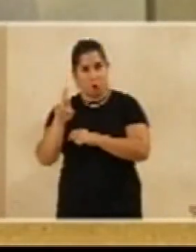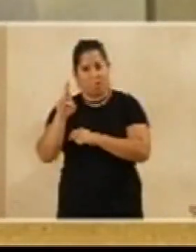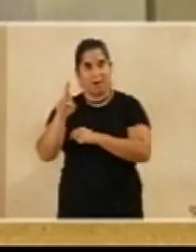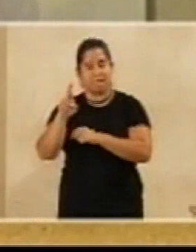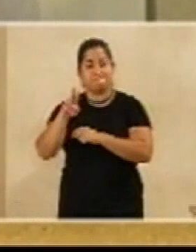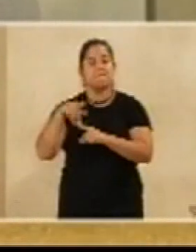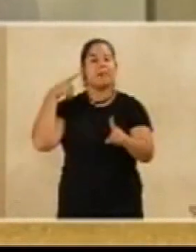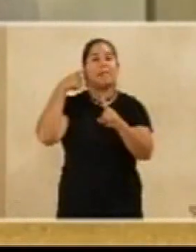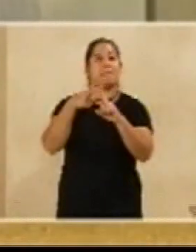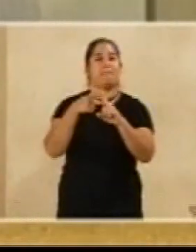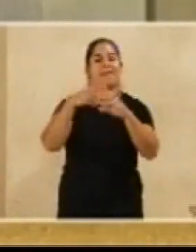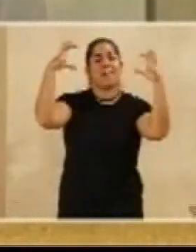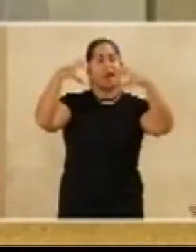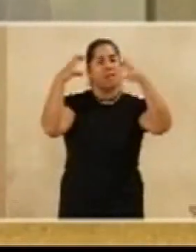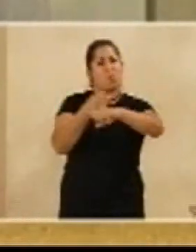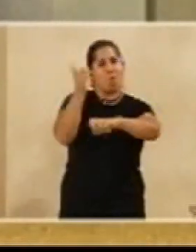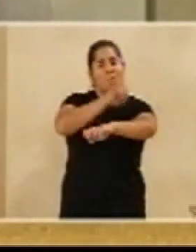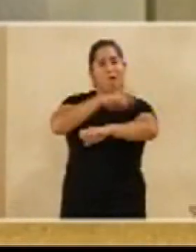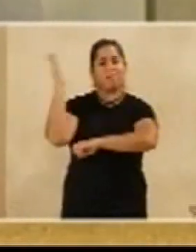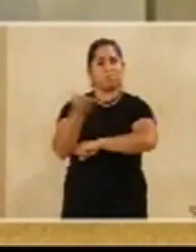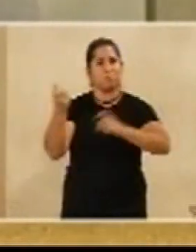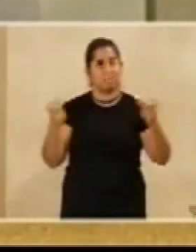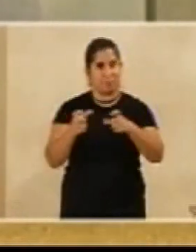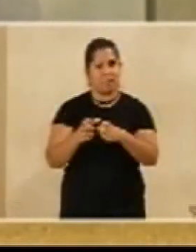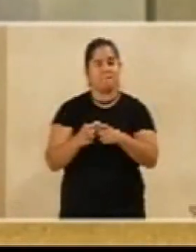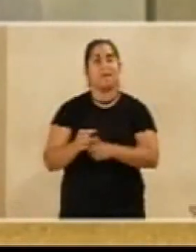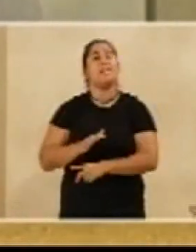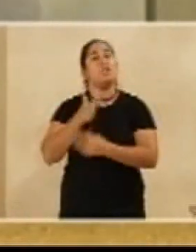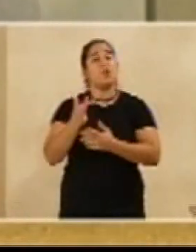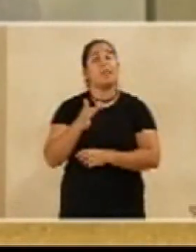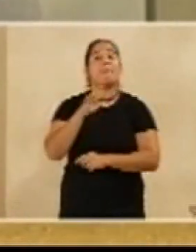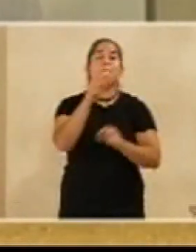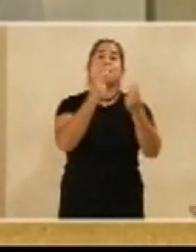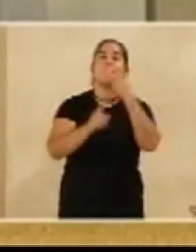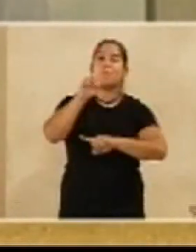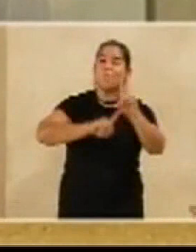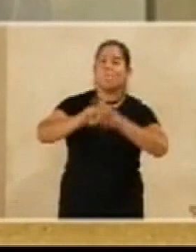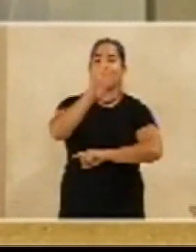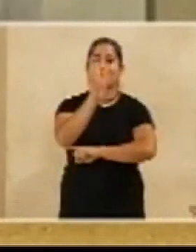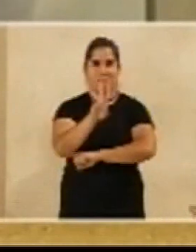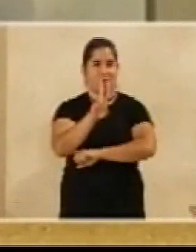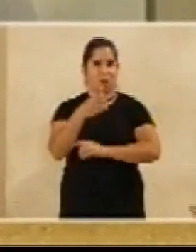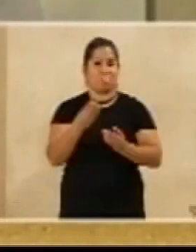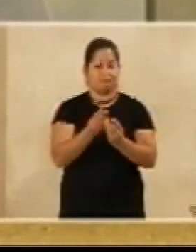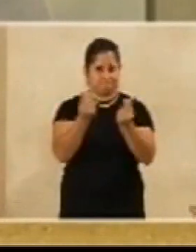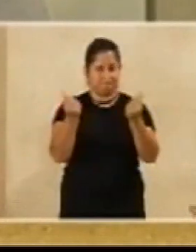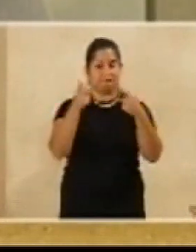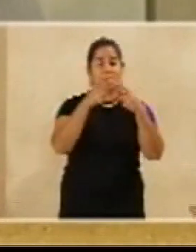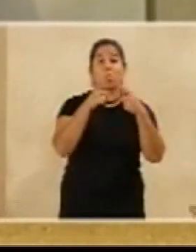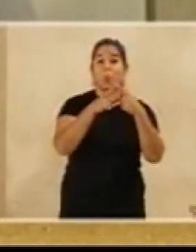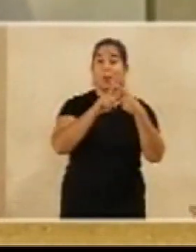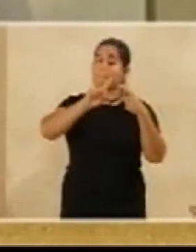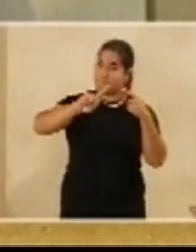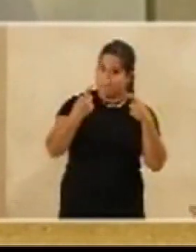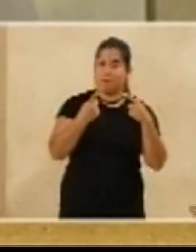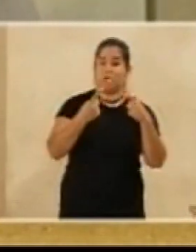el impacto de las lluvias torrenciales. Y solucionaríamos dos problemas muy importantes para Almería. Primero, el impacto que se deriva de estas